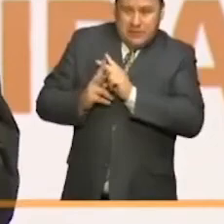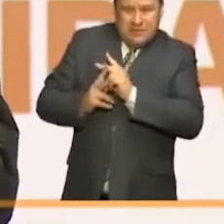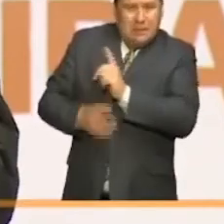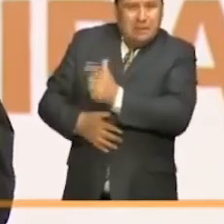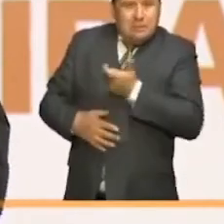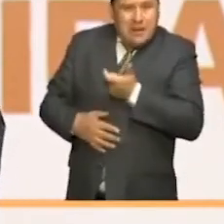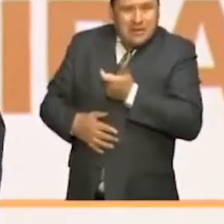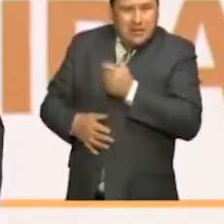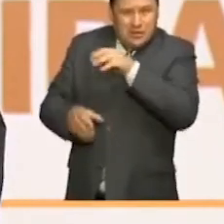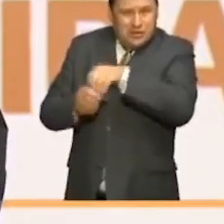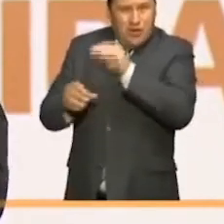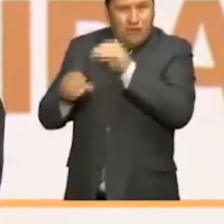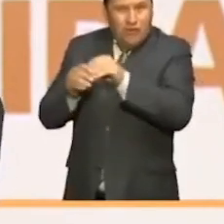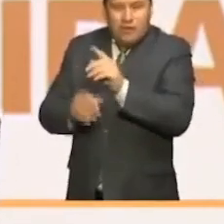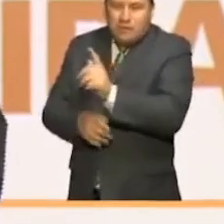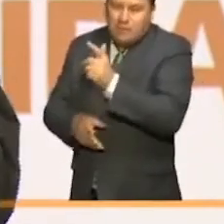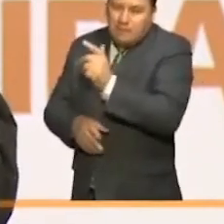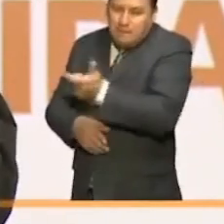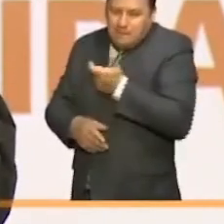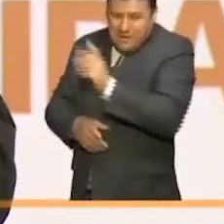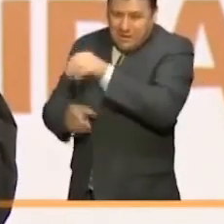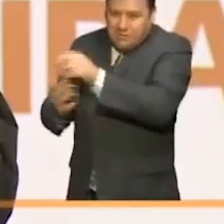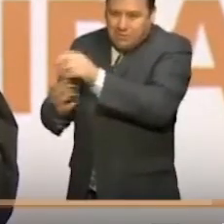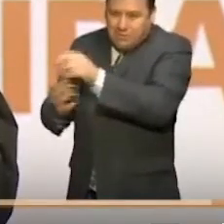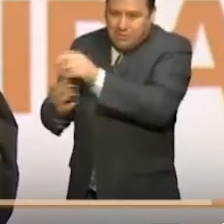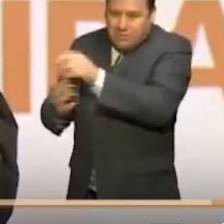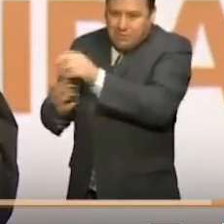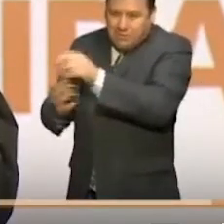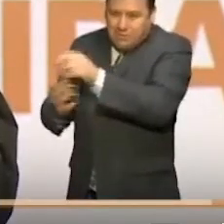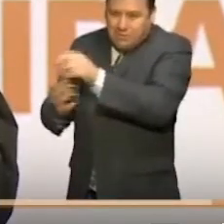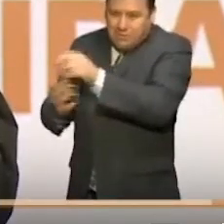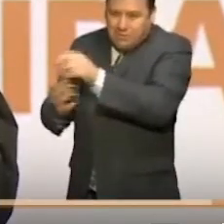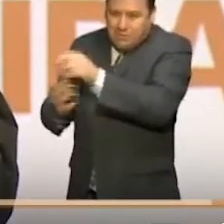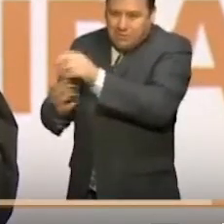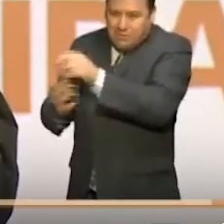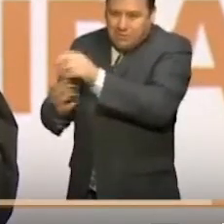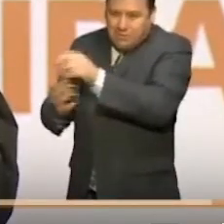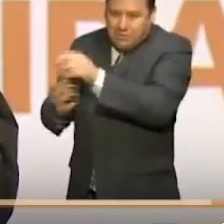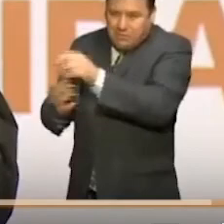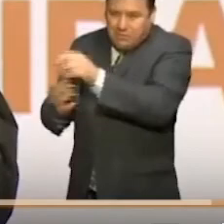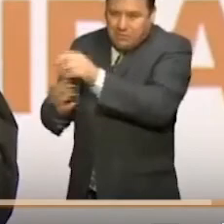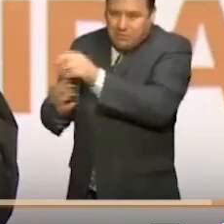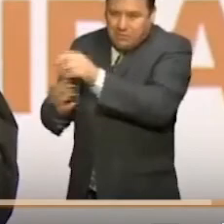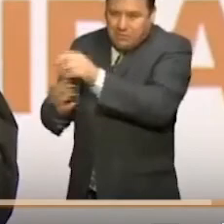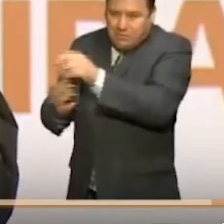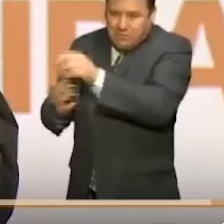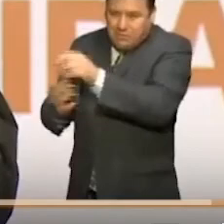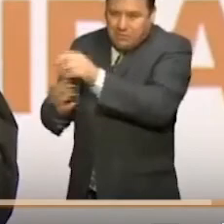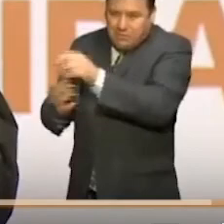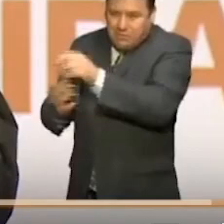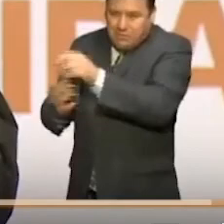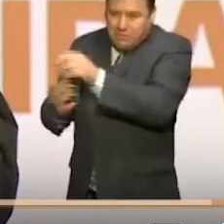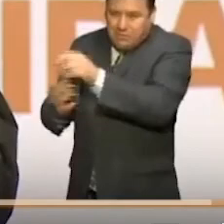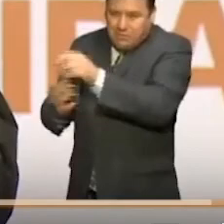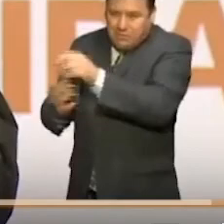2040 para que hoy podamos atender la crisis recuerdan que al principio empezaron a decir de la